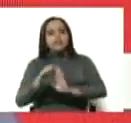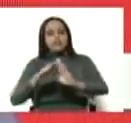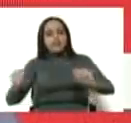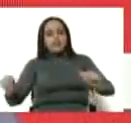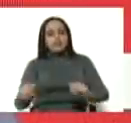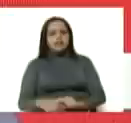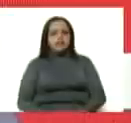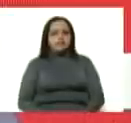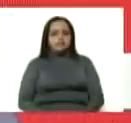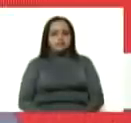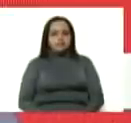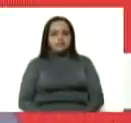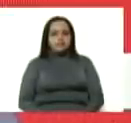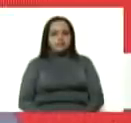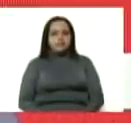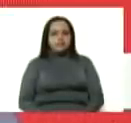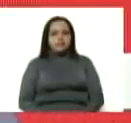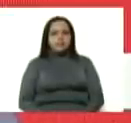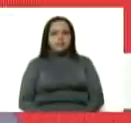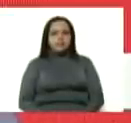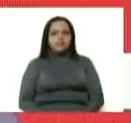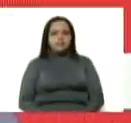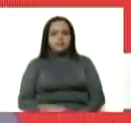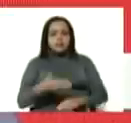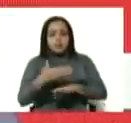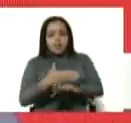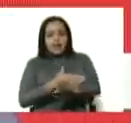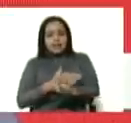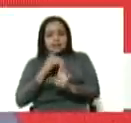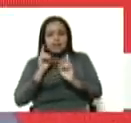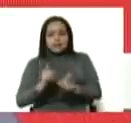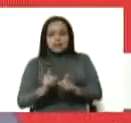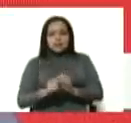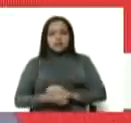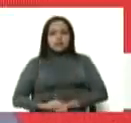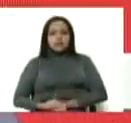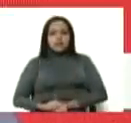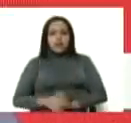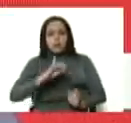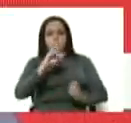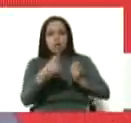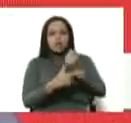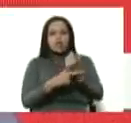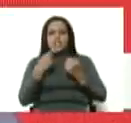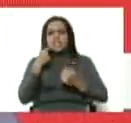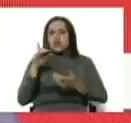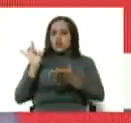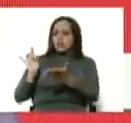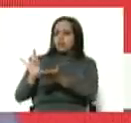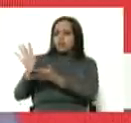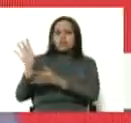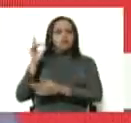territorio. Ante ese escándalo, en ese momento, el señor Guaidó dijo que la despediría.